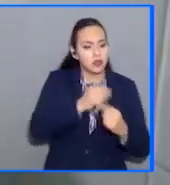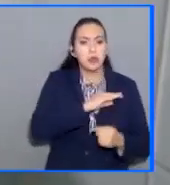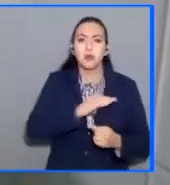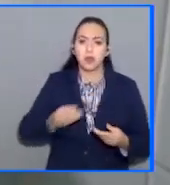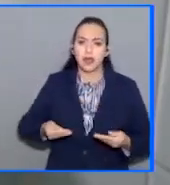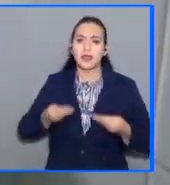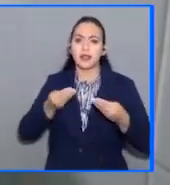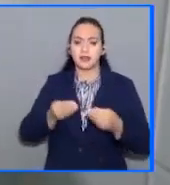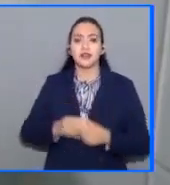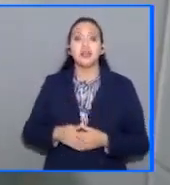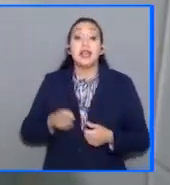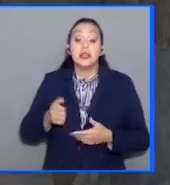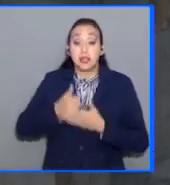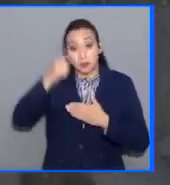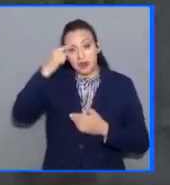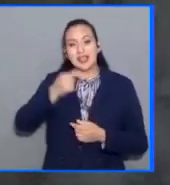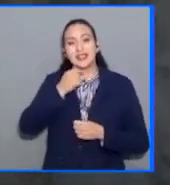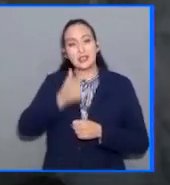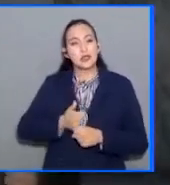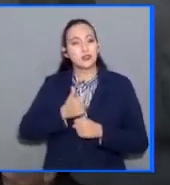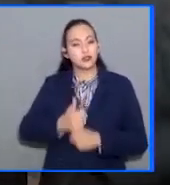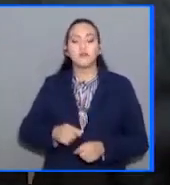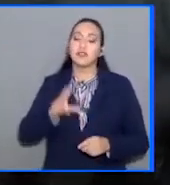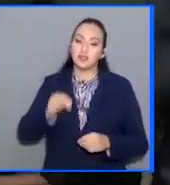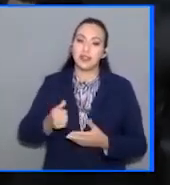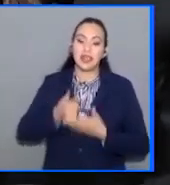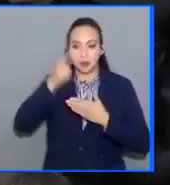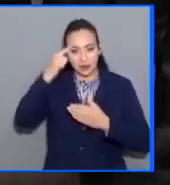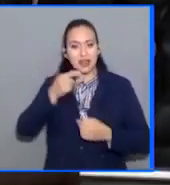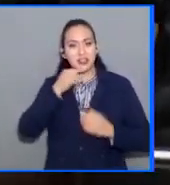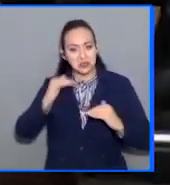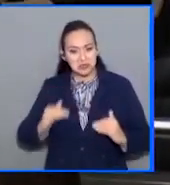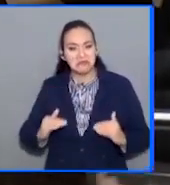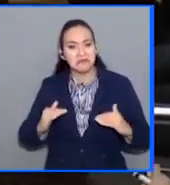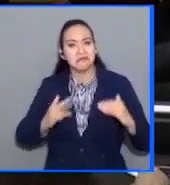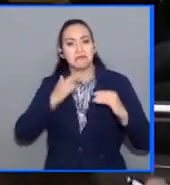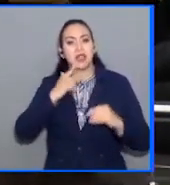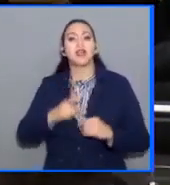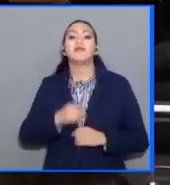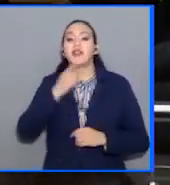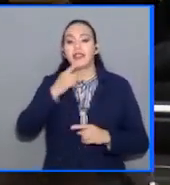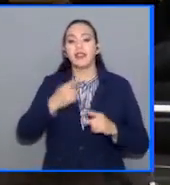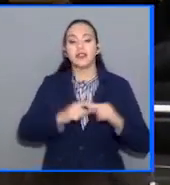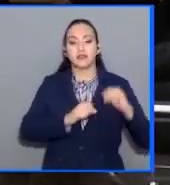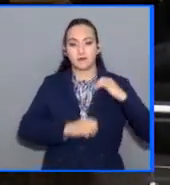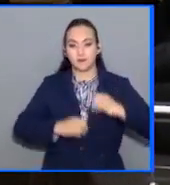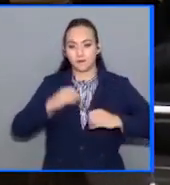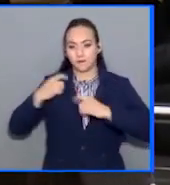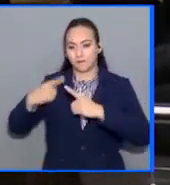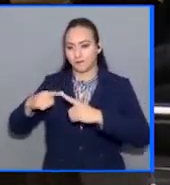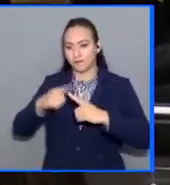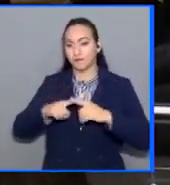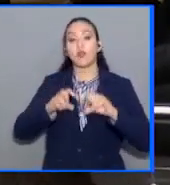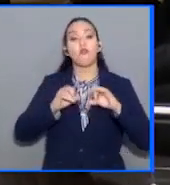e impulsar su resiliencia. Así lo indicaron integrantes de poderes judiciales locales y de la Oficina de Defensoría de los Derechos de la